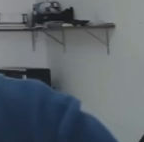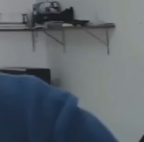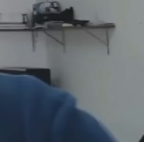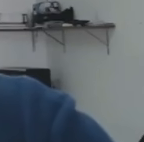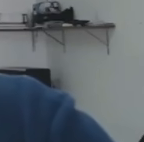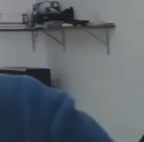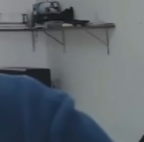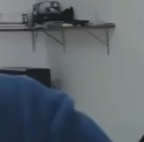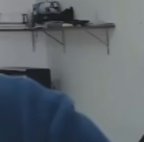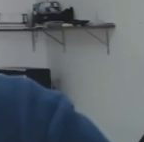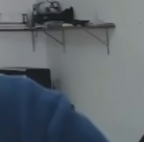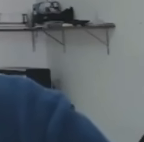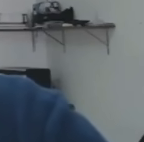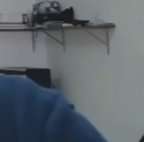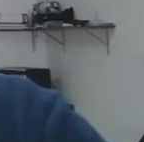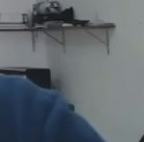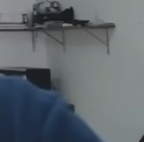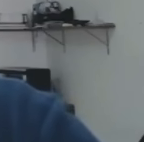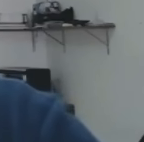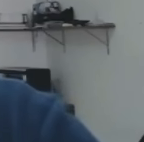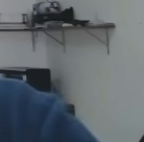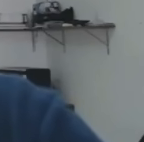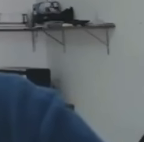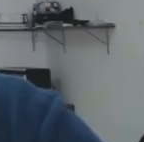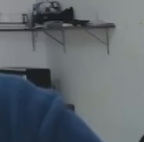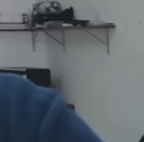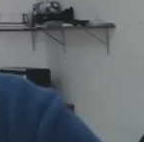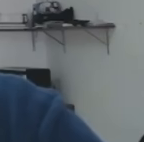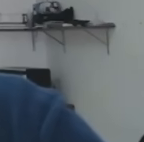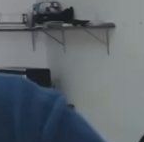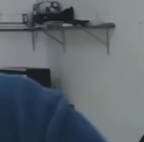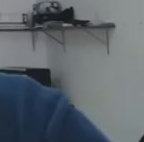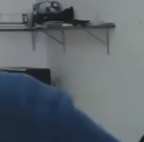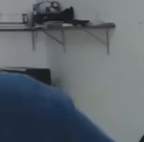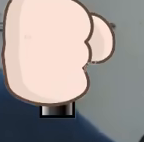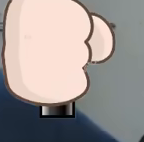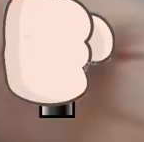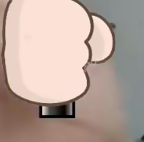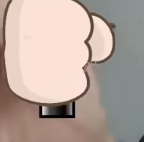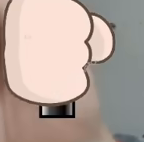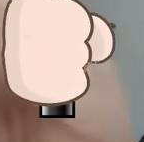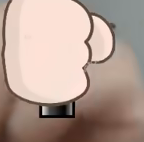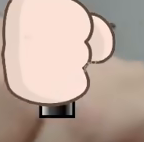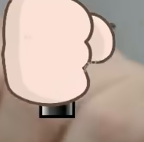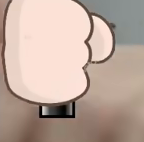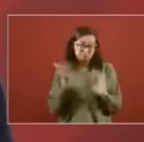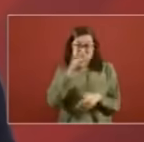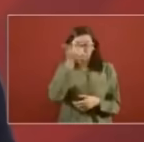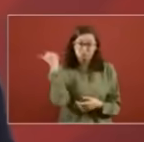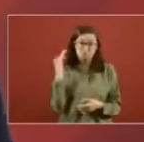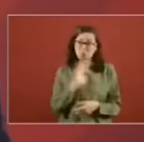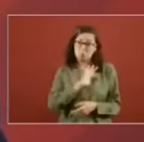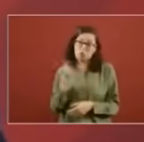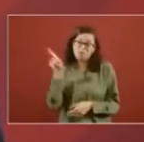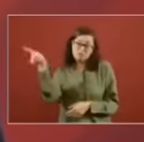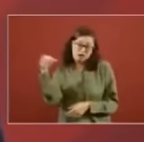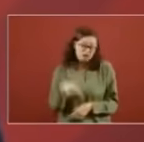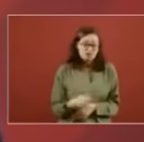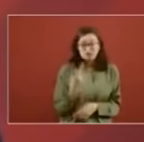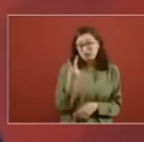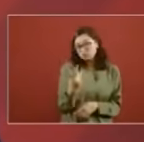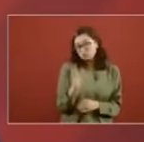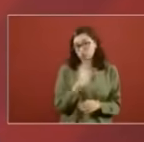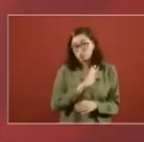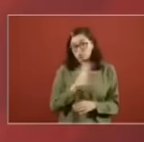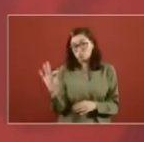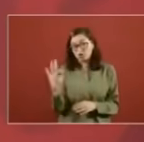que España pudo haber filtrado la carta, no necesariamente aquí los mexicanos. Ojo con el dato. Lo digo respetuosamente,